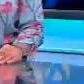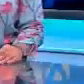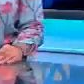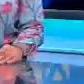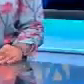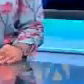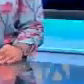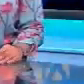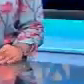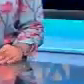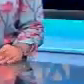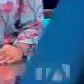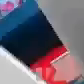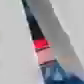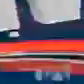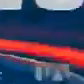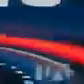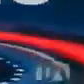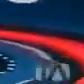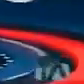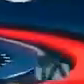tardes, Daniela, adelante.